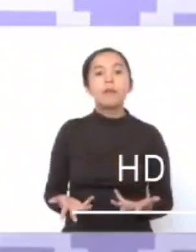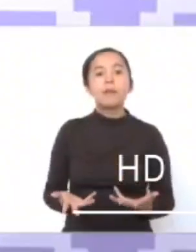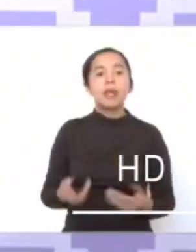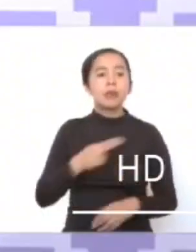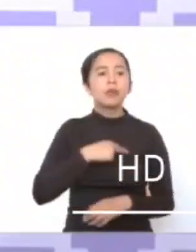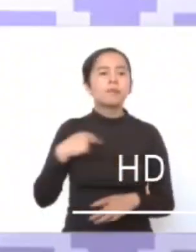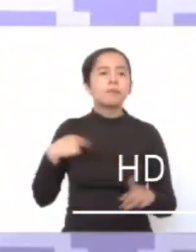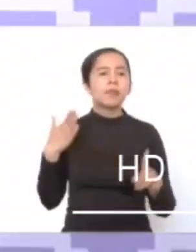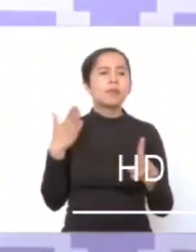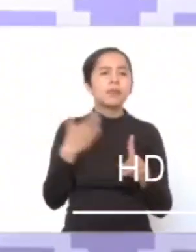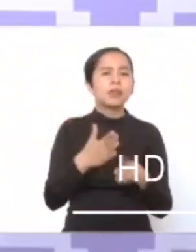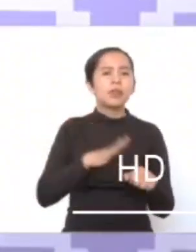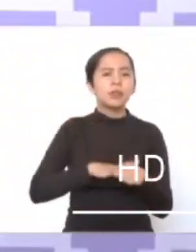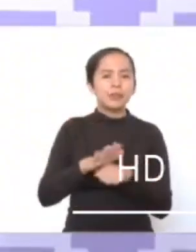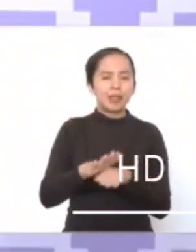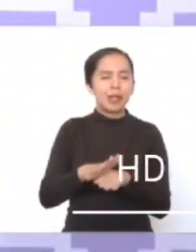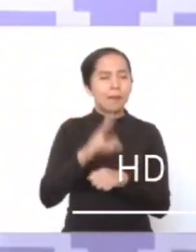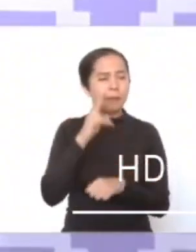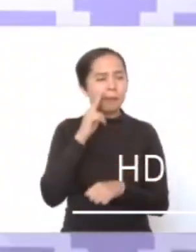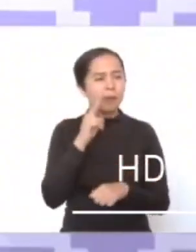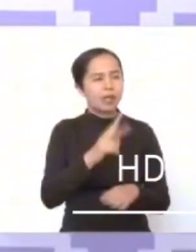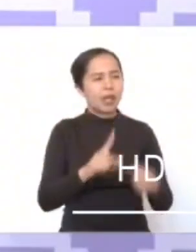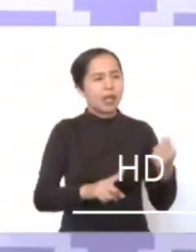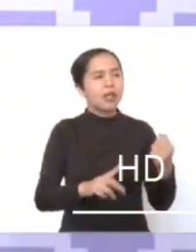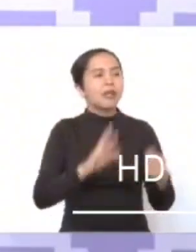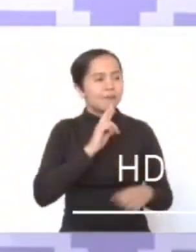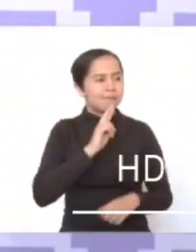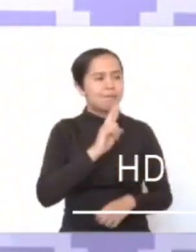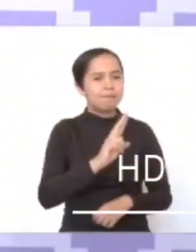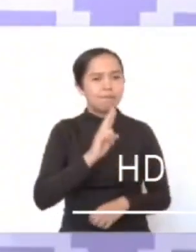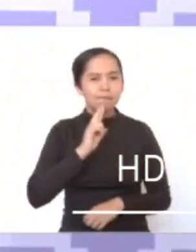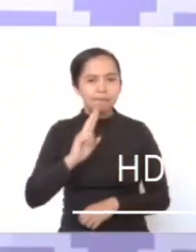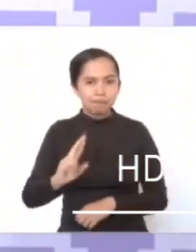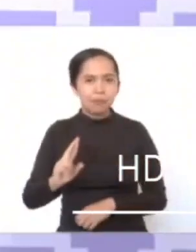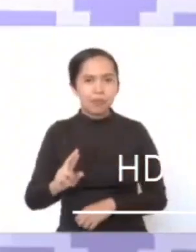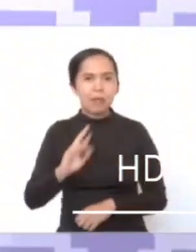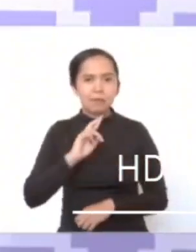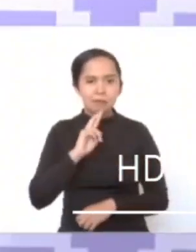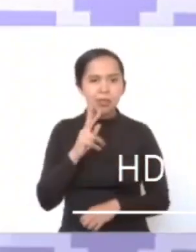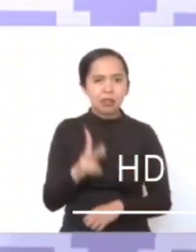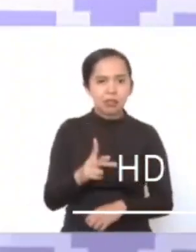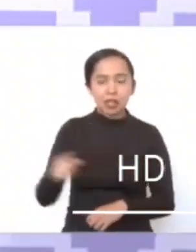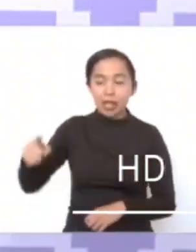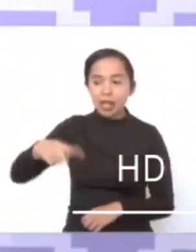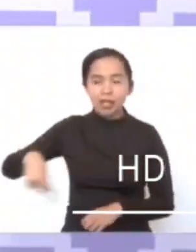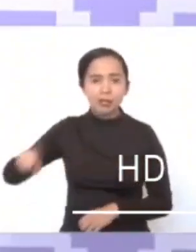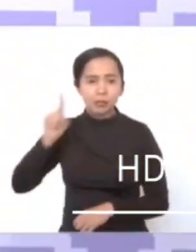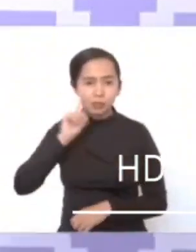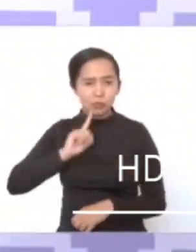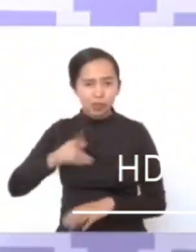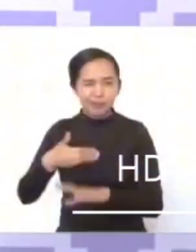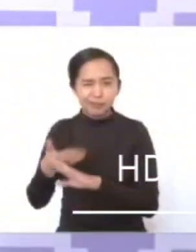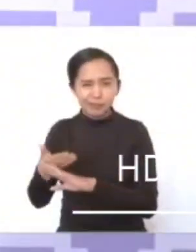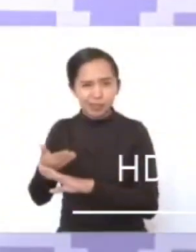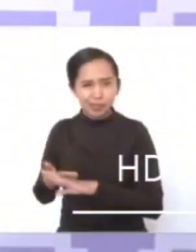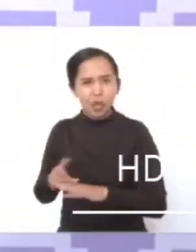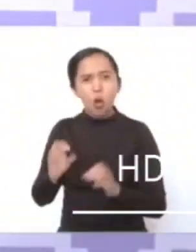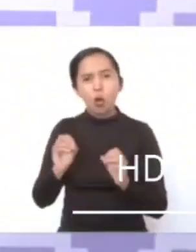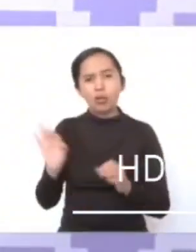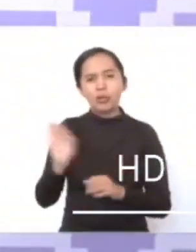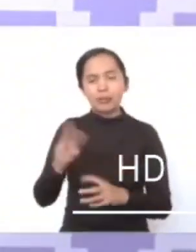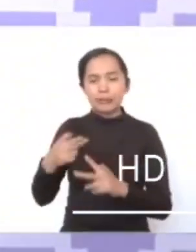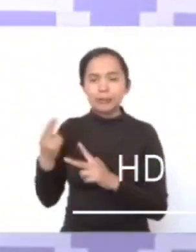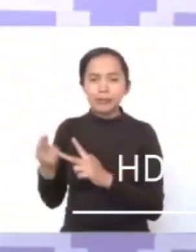para obtener sentencias ejemplares en todos aquellos casos en que son agredidas las mujeres o las privan de la